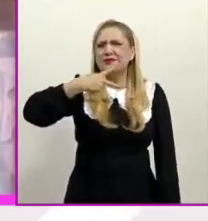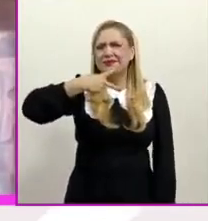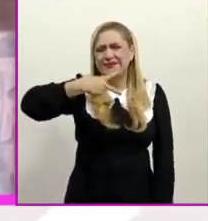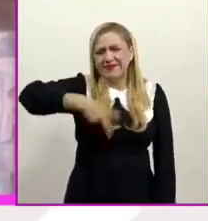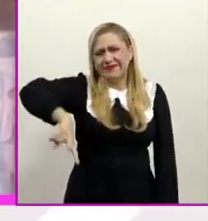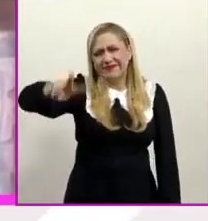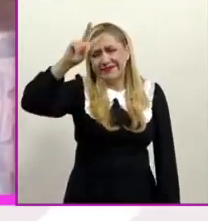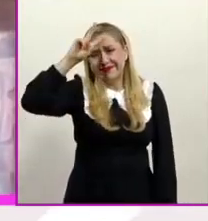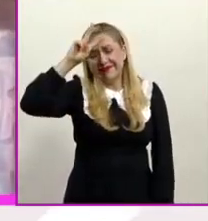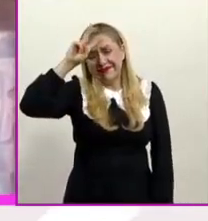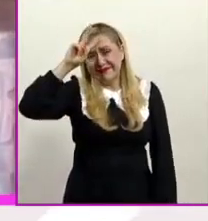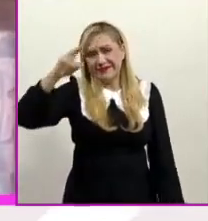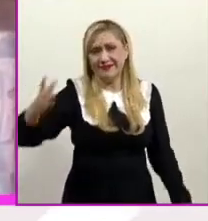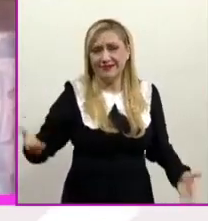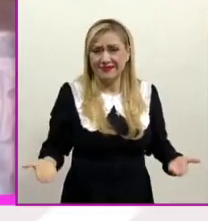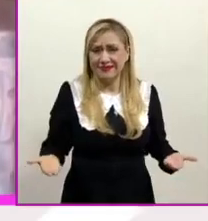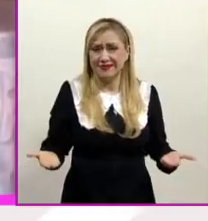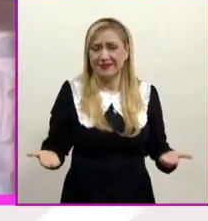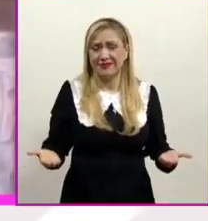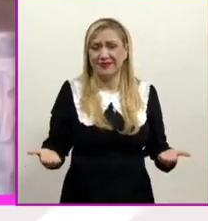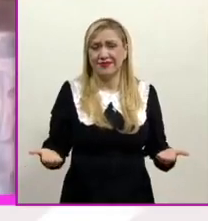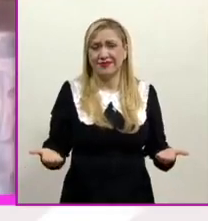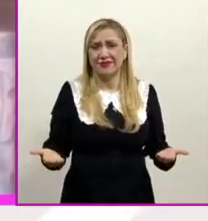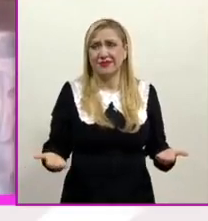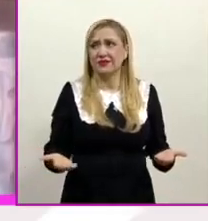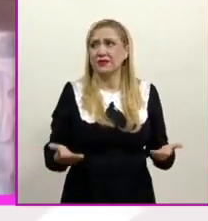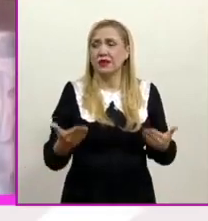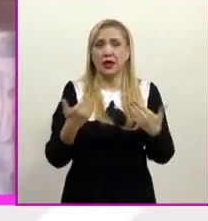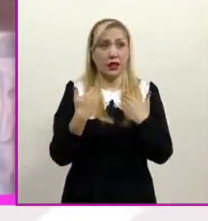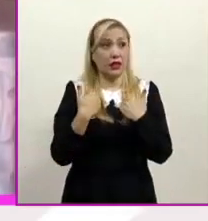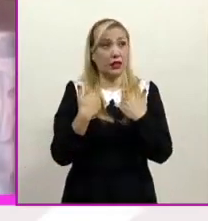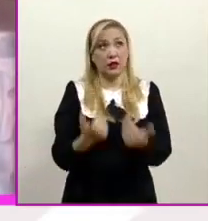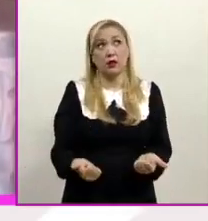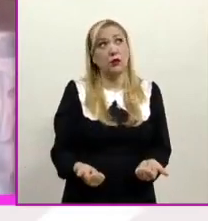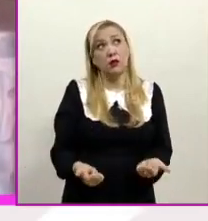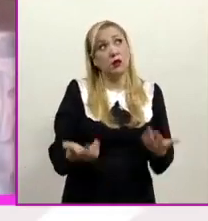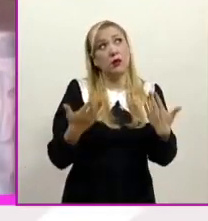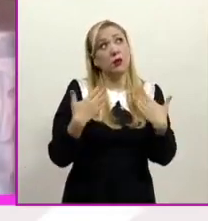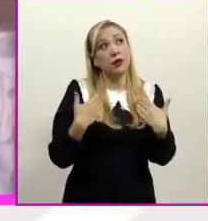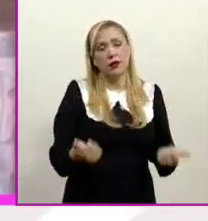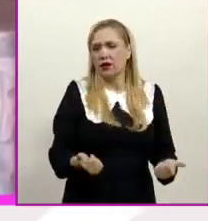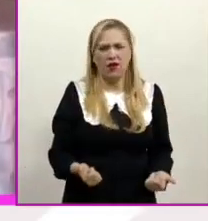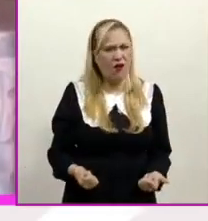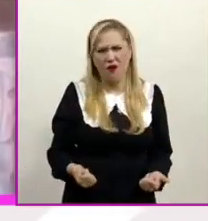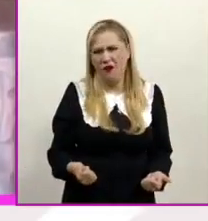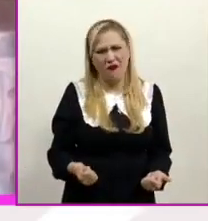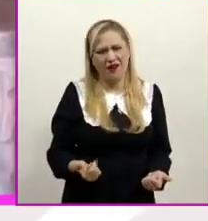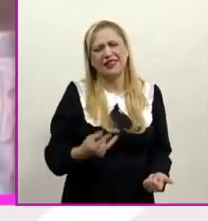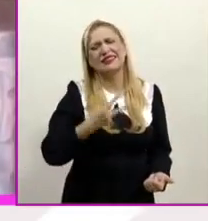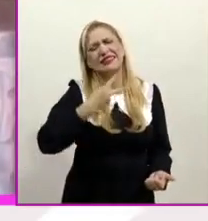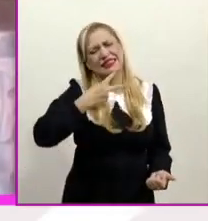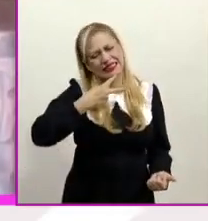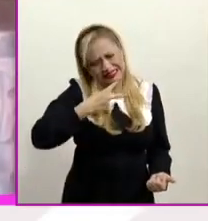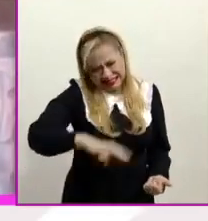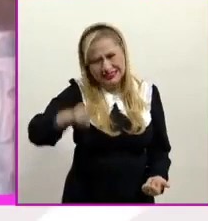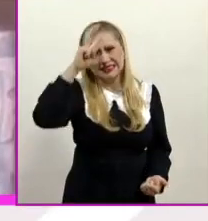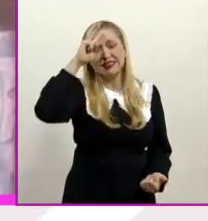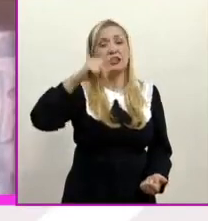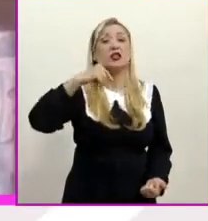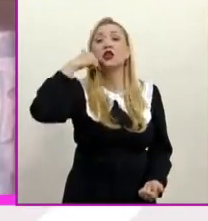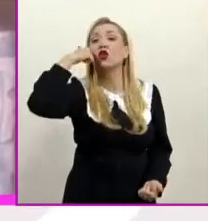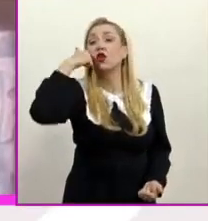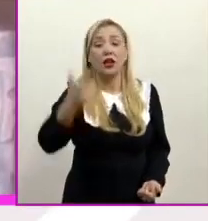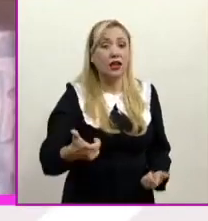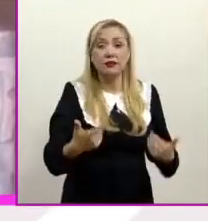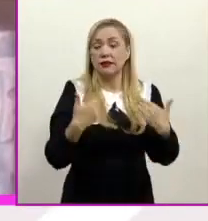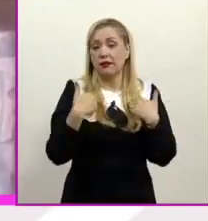Ya ni siquiera creo yo que hay un asunto de no entender, de una ignorancia natural. Creo que es un asunto de no querer